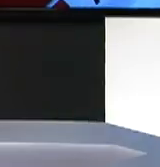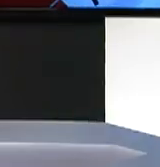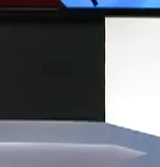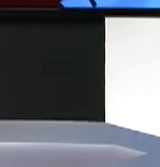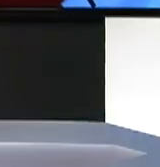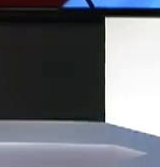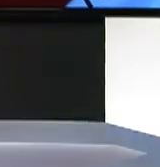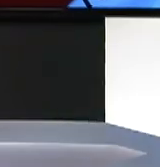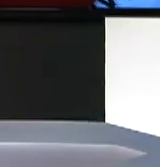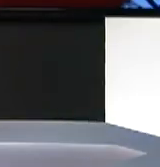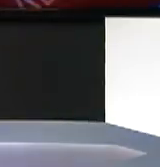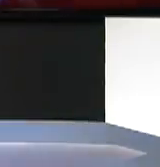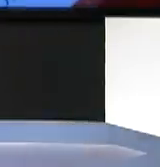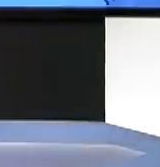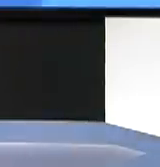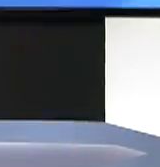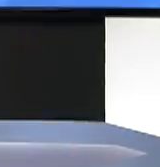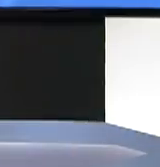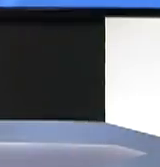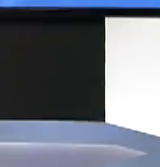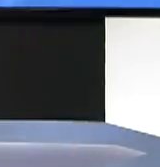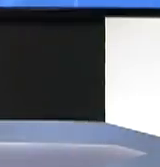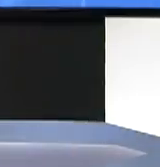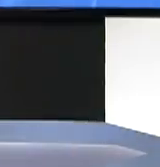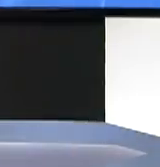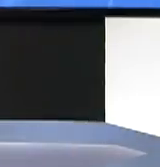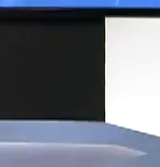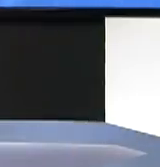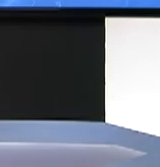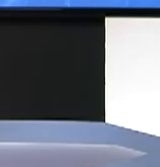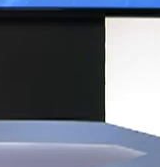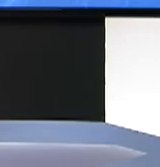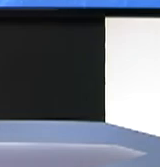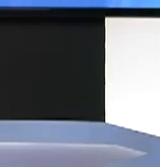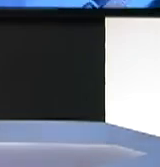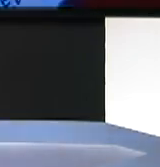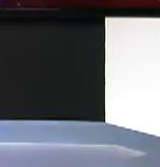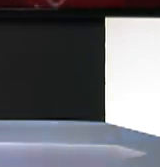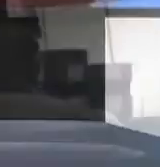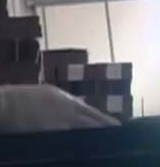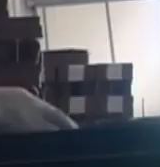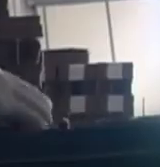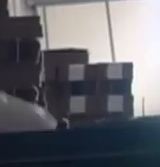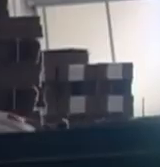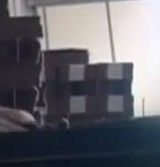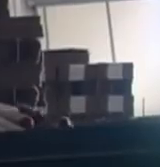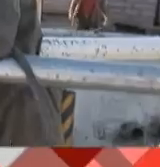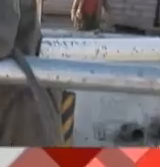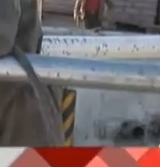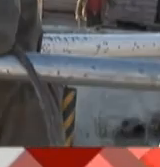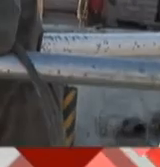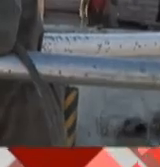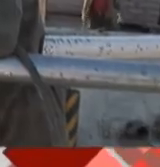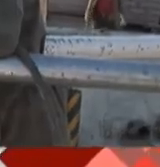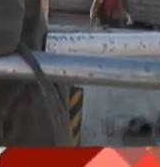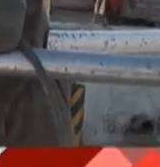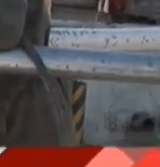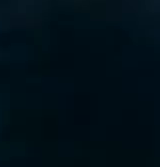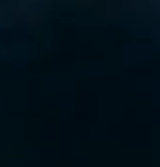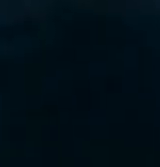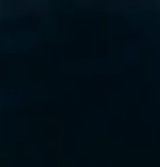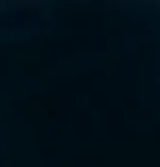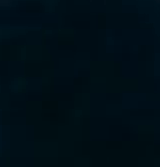Y el Departamento de Seguridad Interna de los Estados Unidos anunció que otorgará 15,000 nuevas visas, las famosas